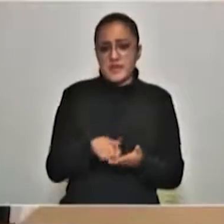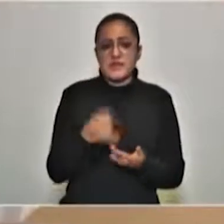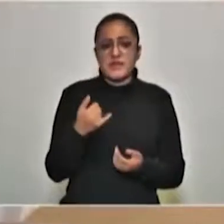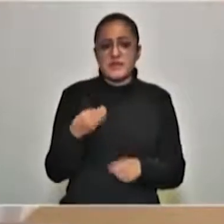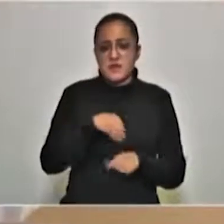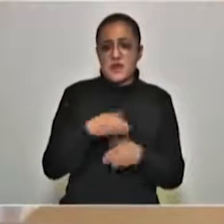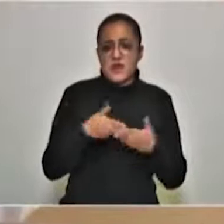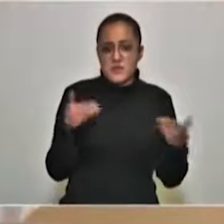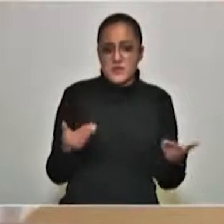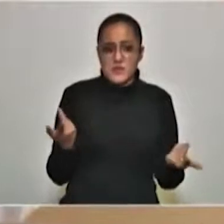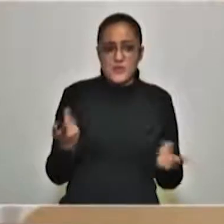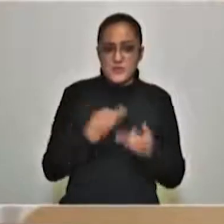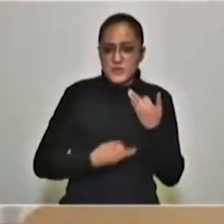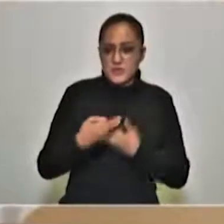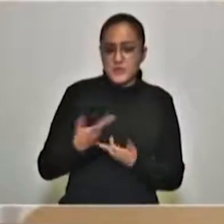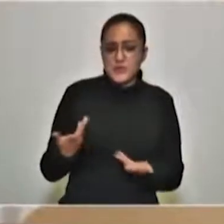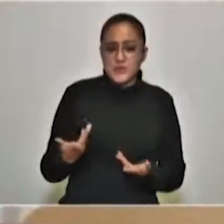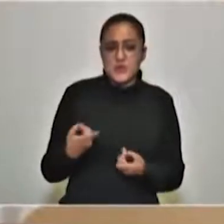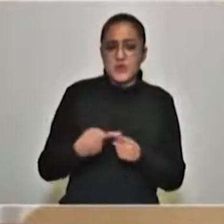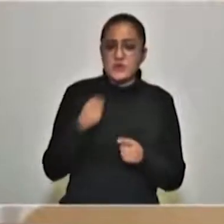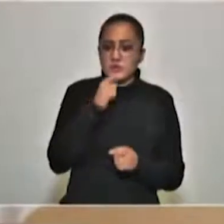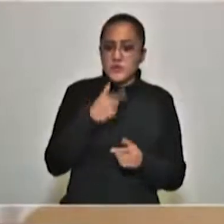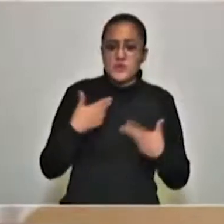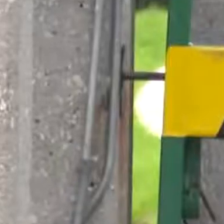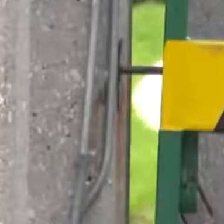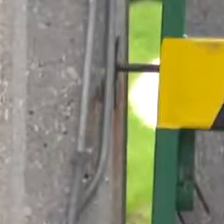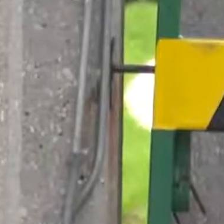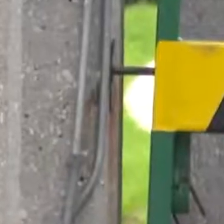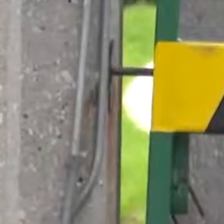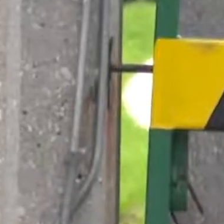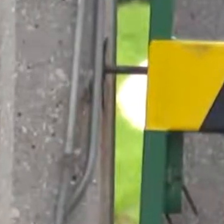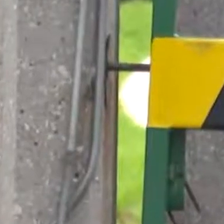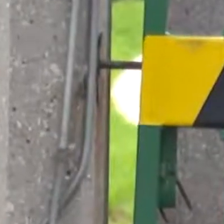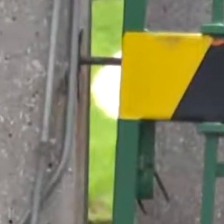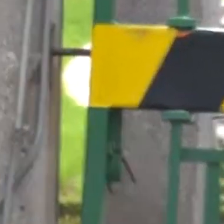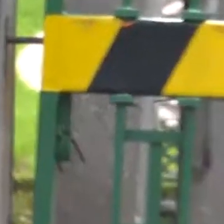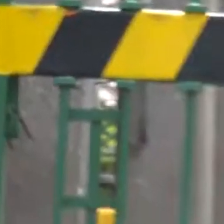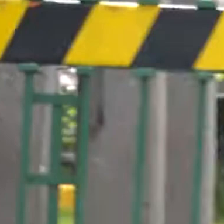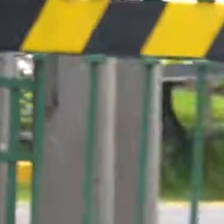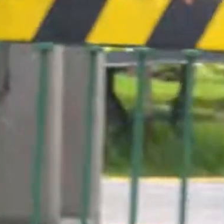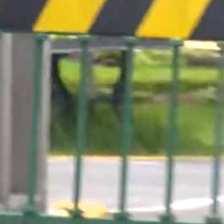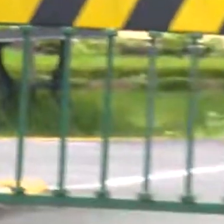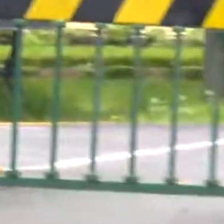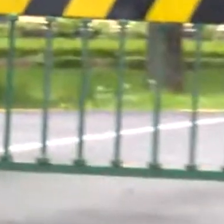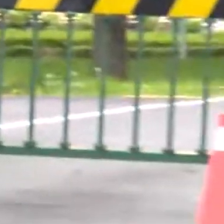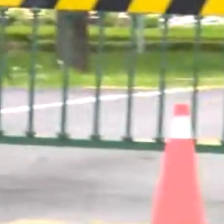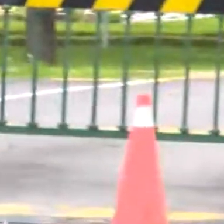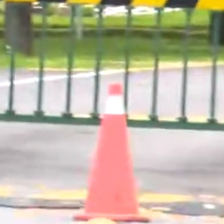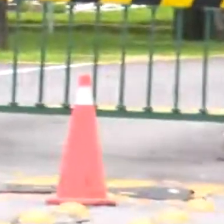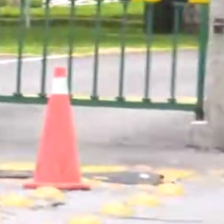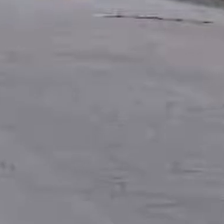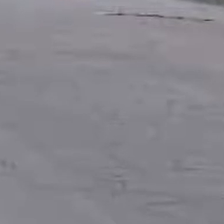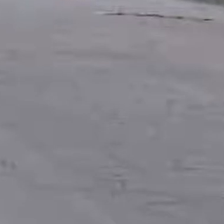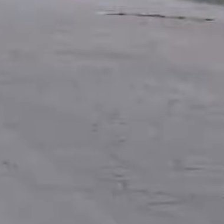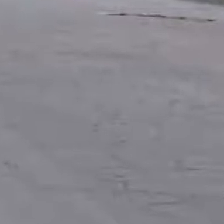dispuesto de todo el capital de la fundación en su beneficio sobre las tres denuncias que presentó el patronato contra el rector luis ernesto derbez